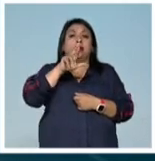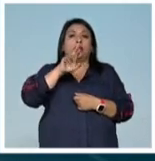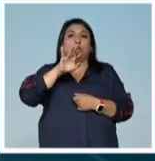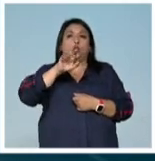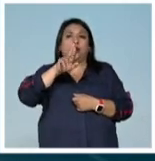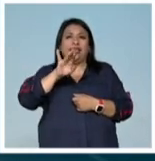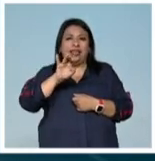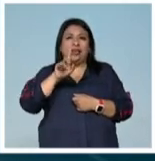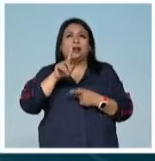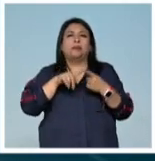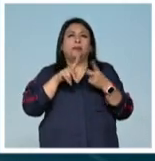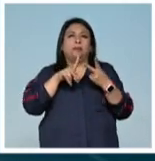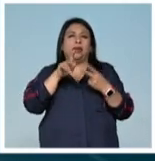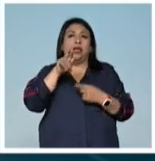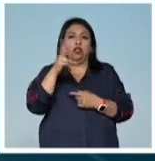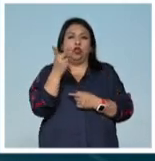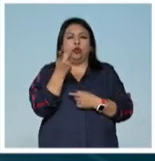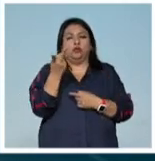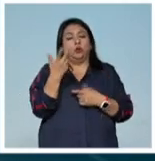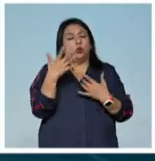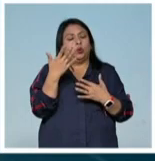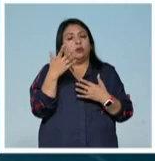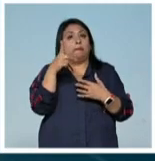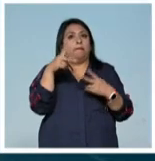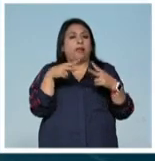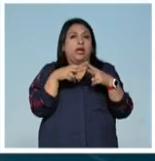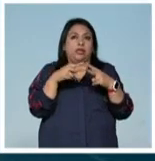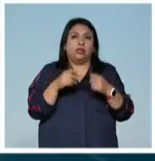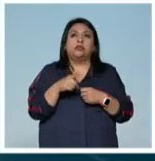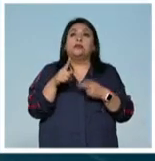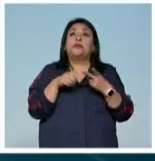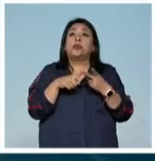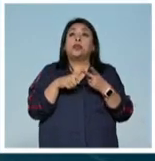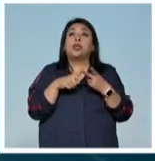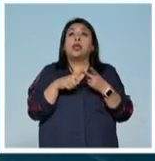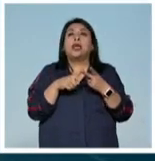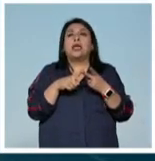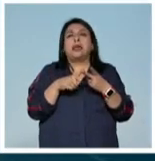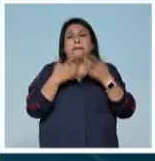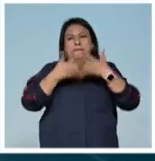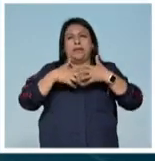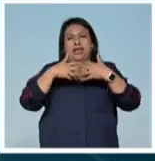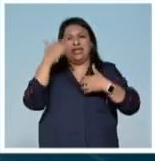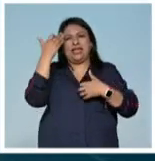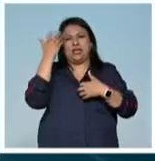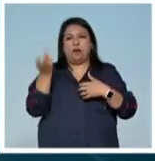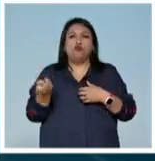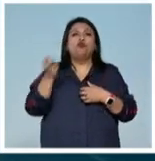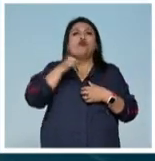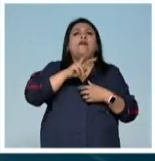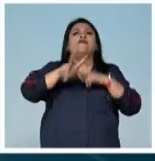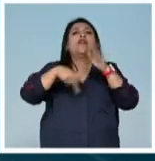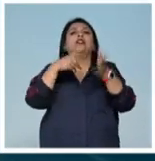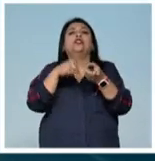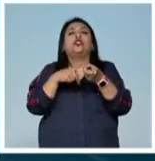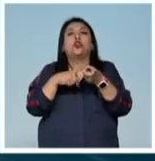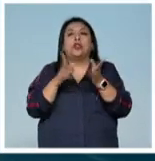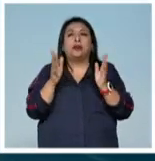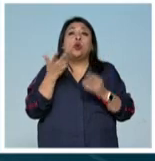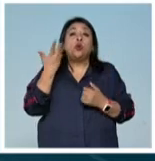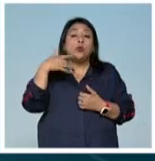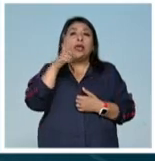Pierre, esa pareja extraordinaria en París. Te subes a una máquina del tiempo, ¿a dónde te diriges? Me